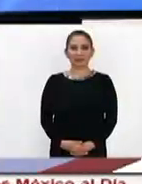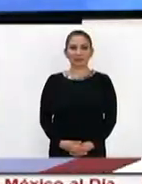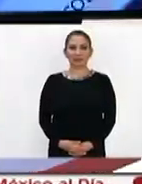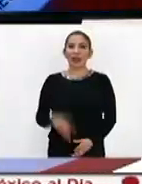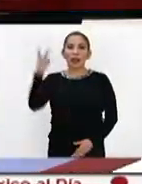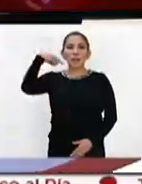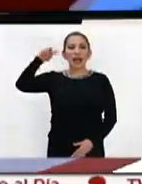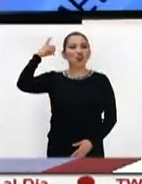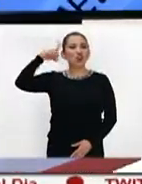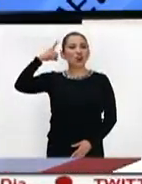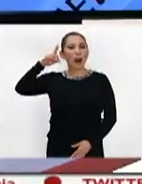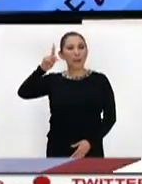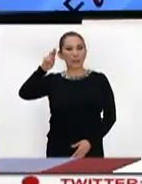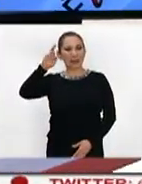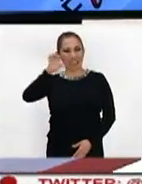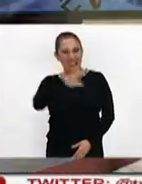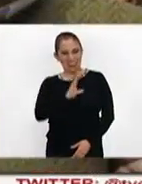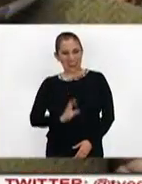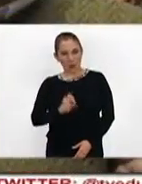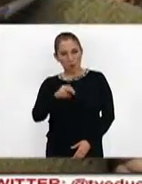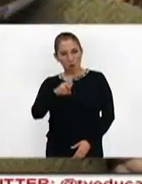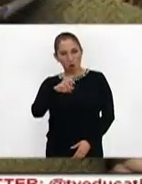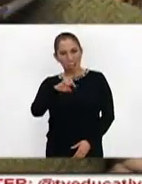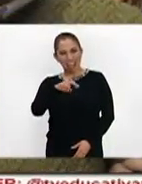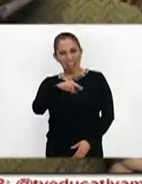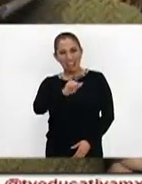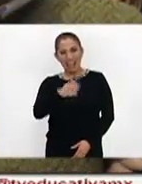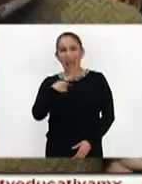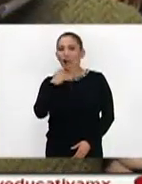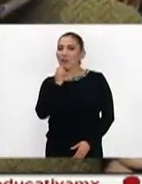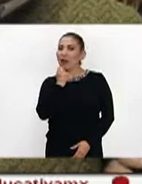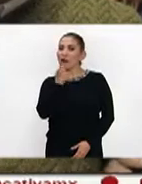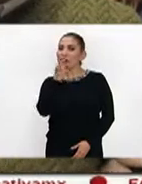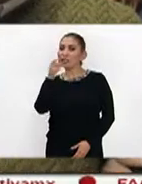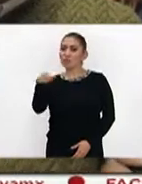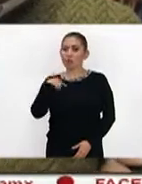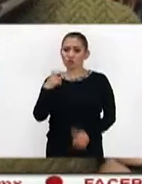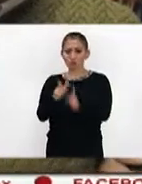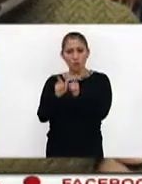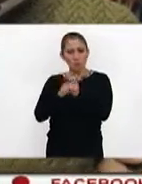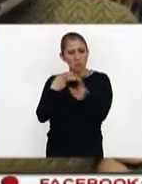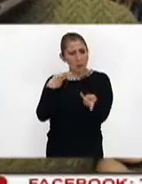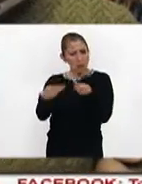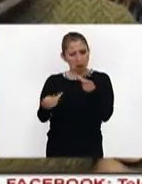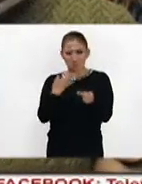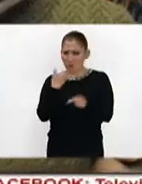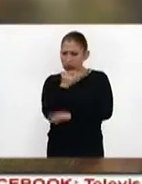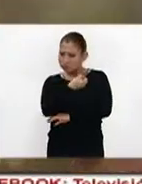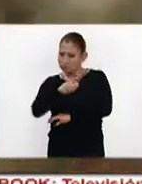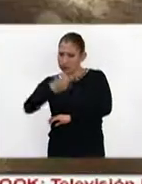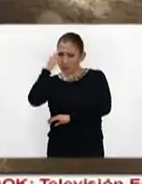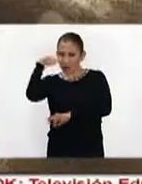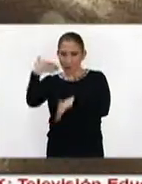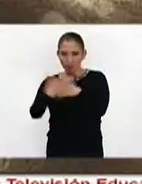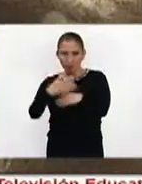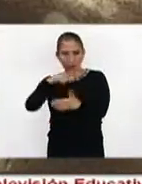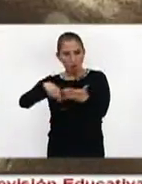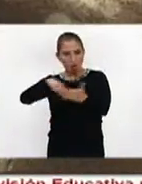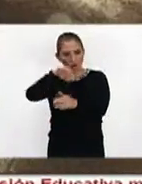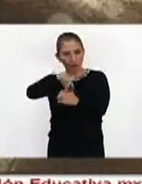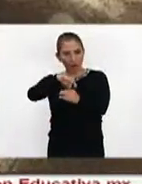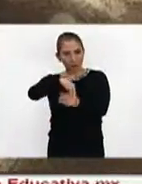De gira por Durango, el precandidato de Morena, Andrés Manuel López Obrador, dijo que su movimiento se está preparando con mucha organización para el día de la jornada